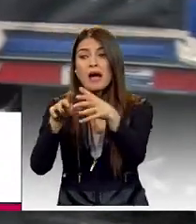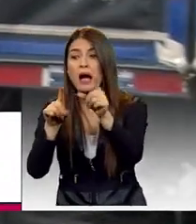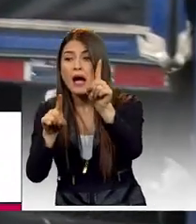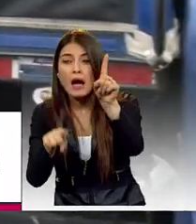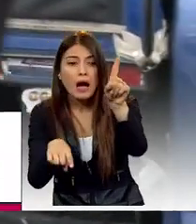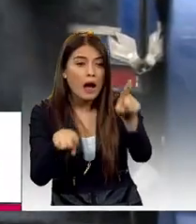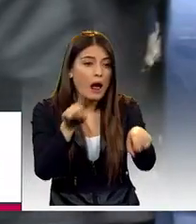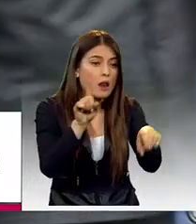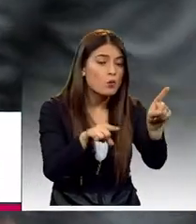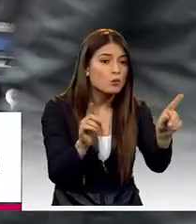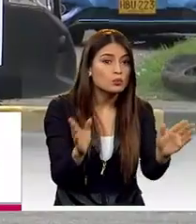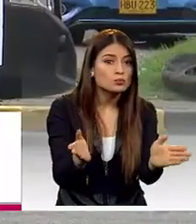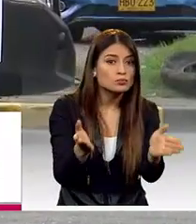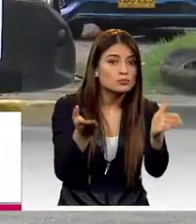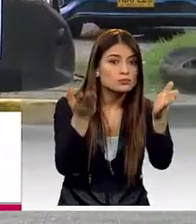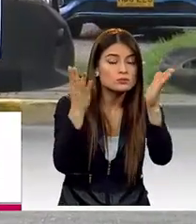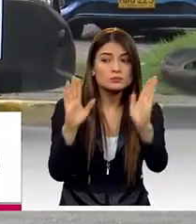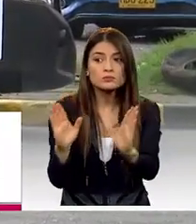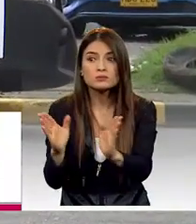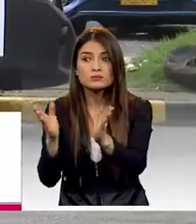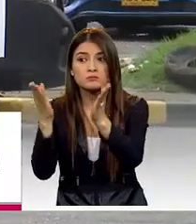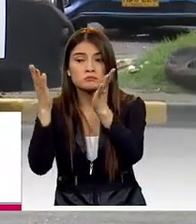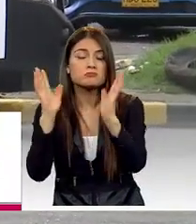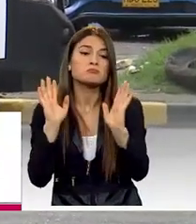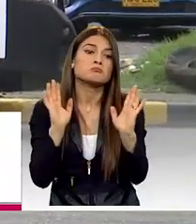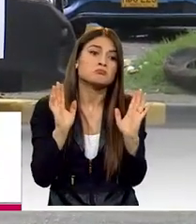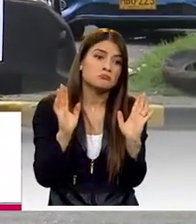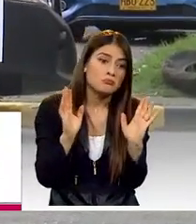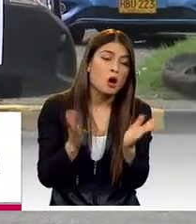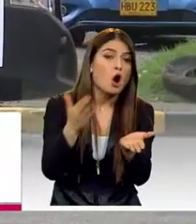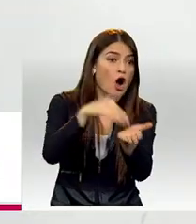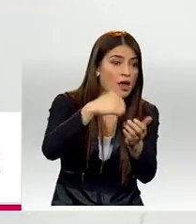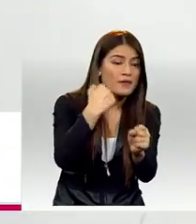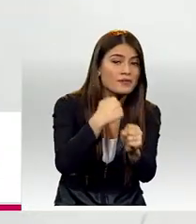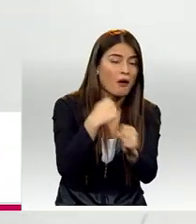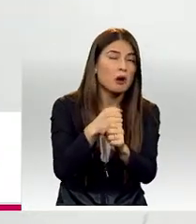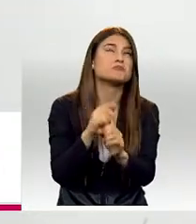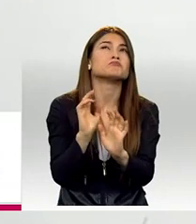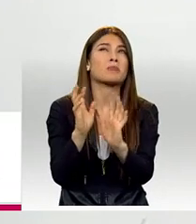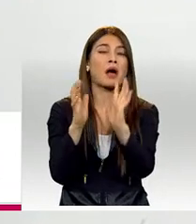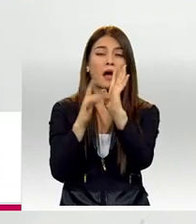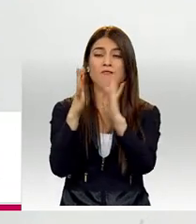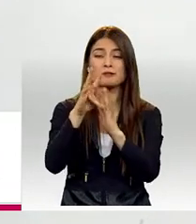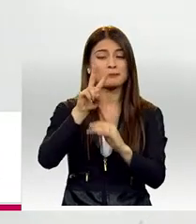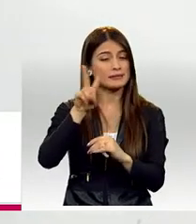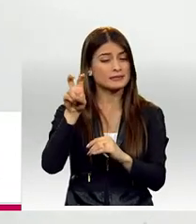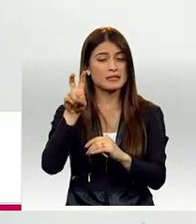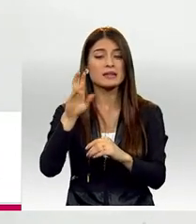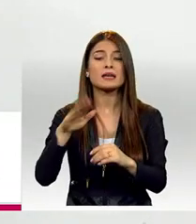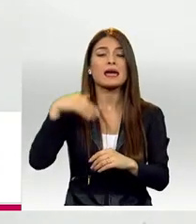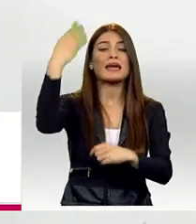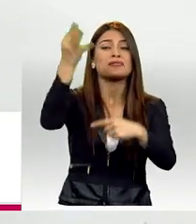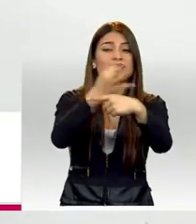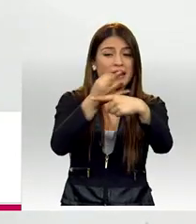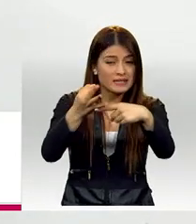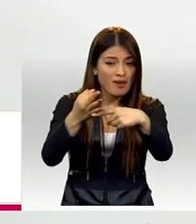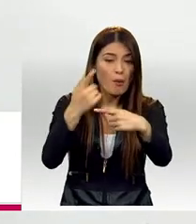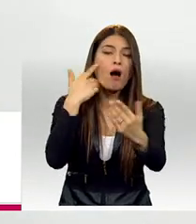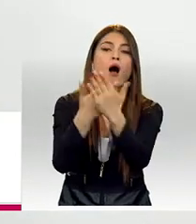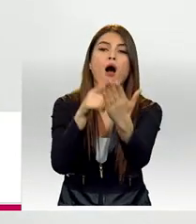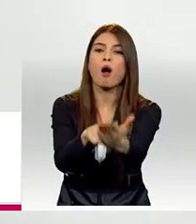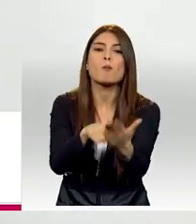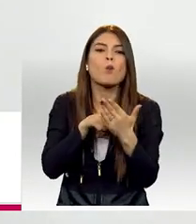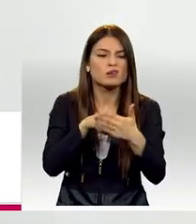evidenciarán 3 semanas después del 27 de abril. Lo que estamos viendo es una fotografía del pasado, ya que el momento en el que se